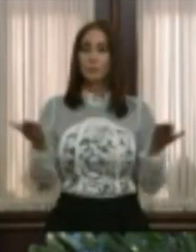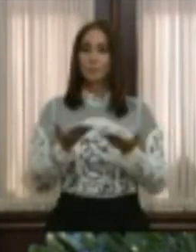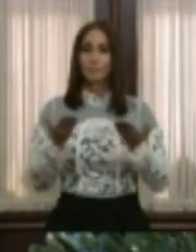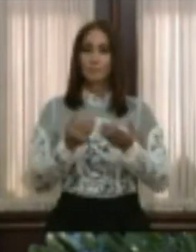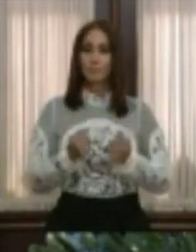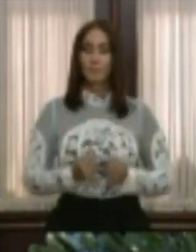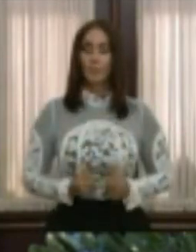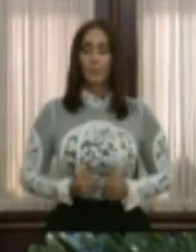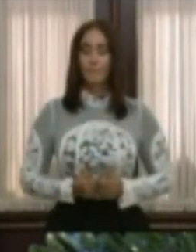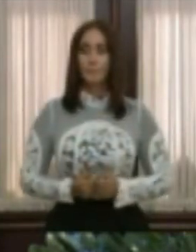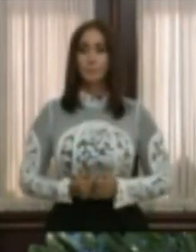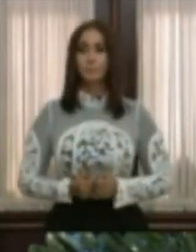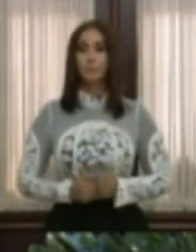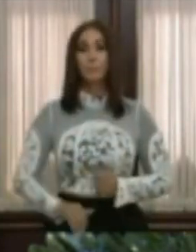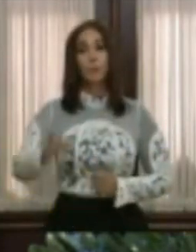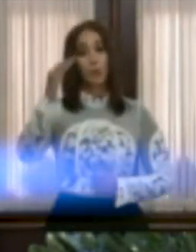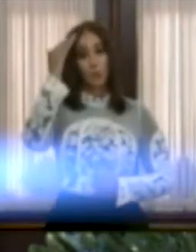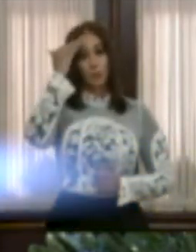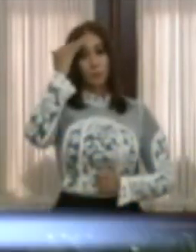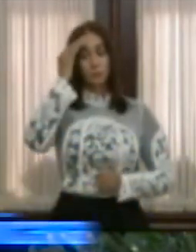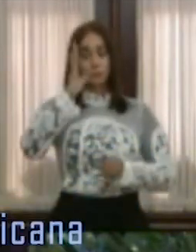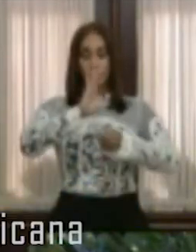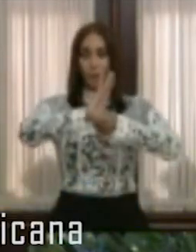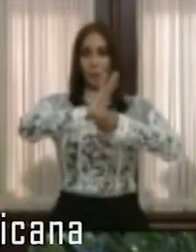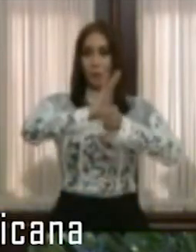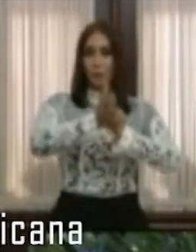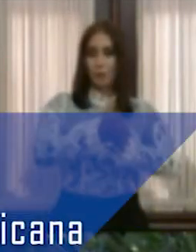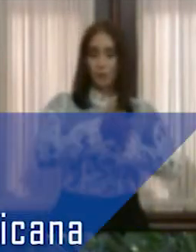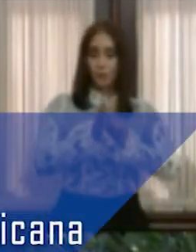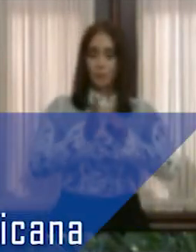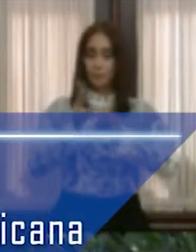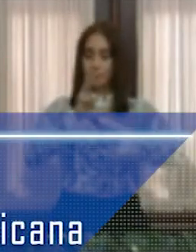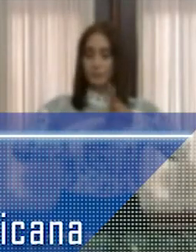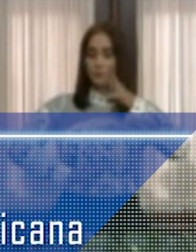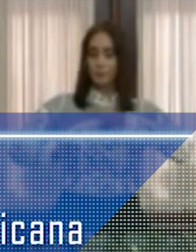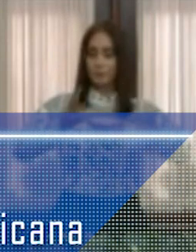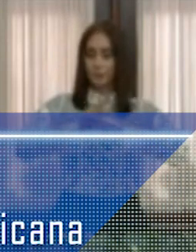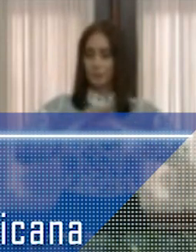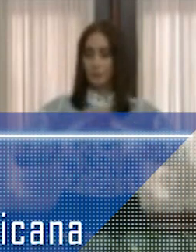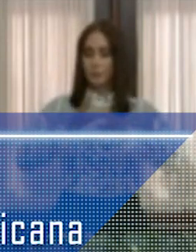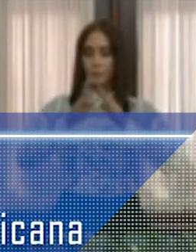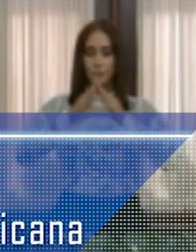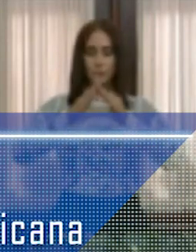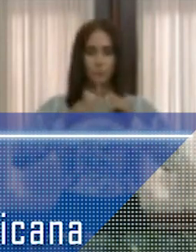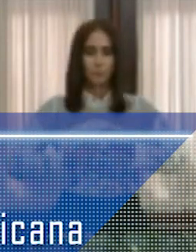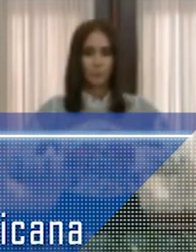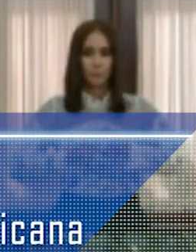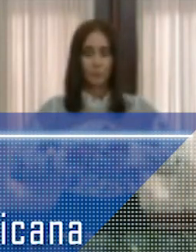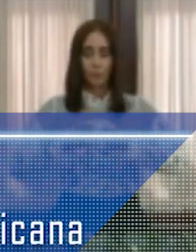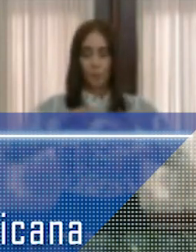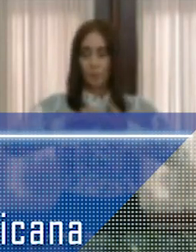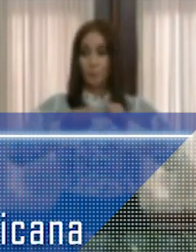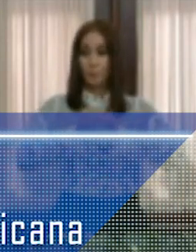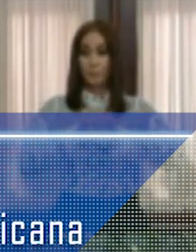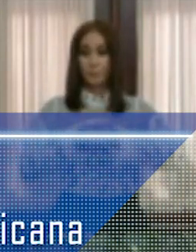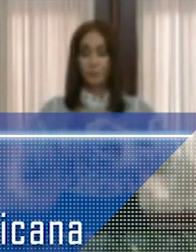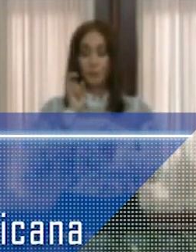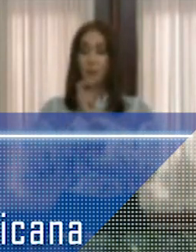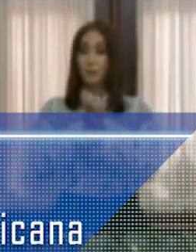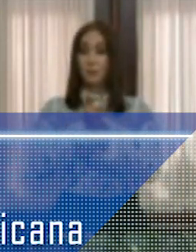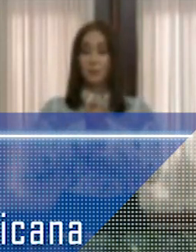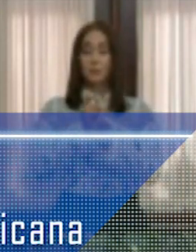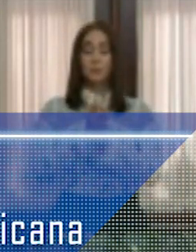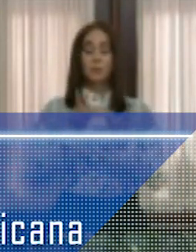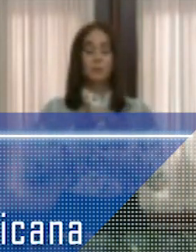Como saben, los efectos del COVID-19 sobre la economía mundial han sido devastadores. Y pocos sectores se han visto tan afectados